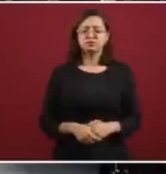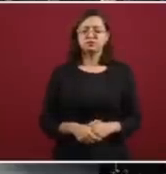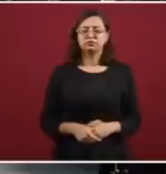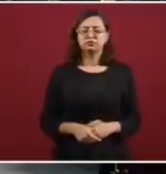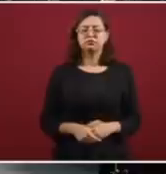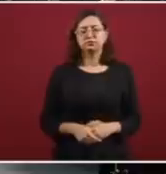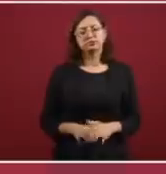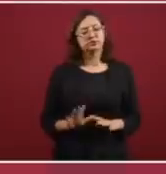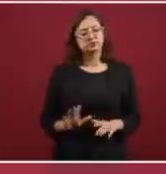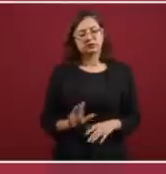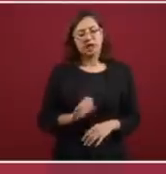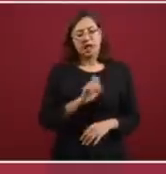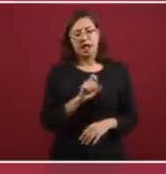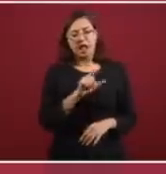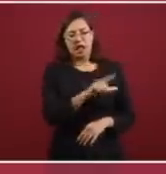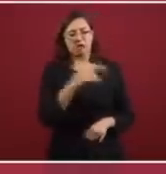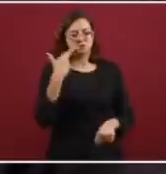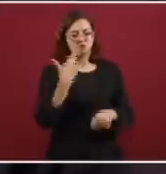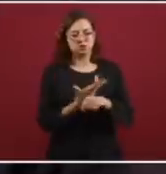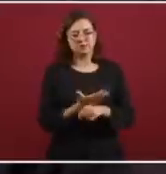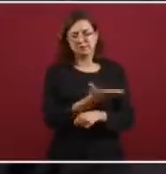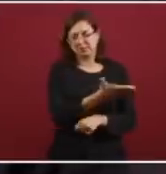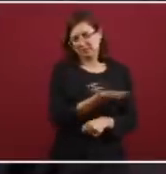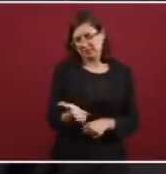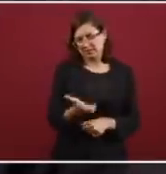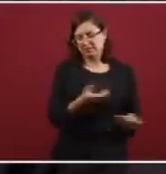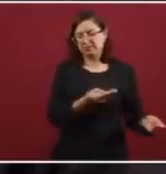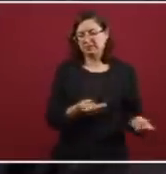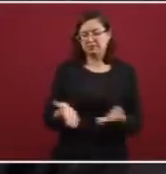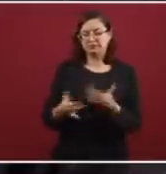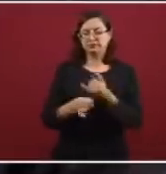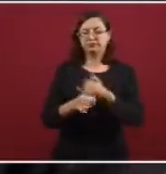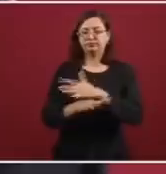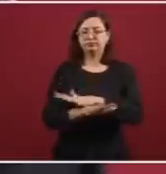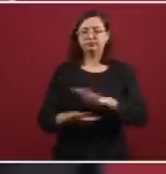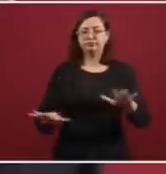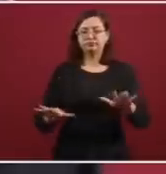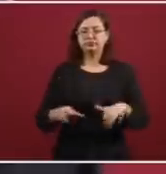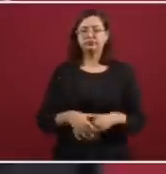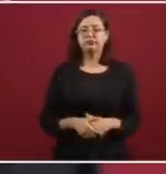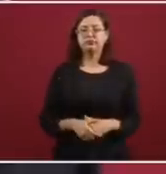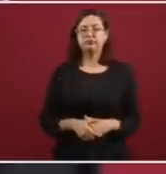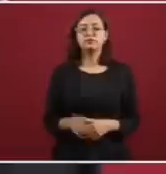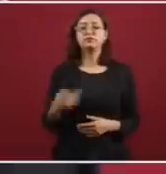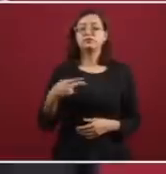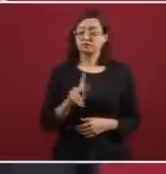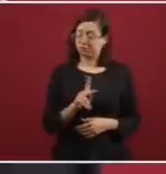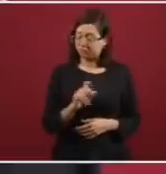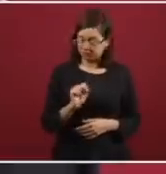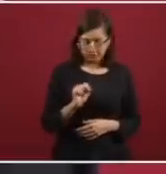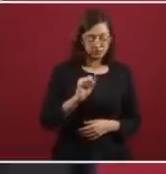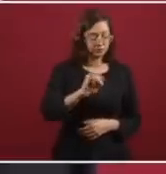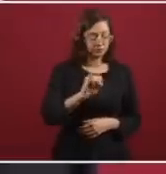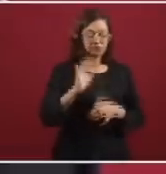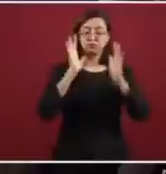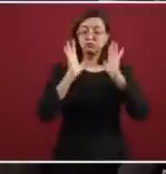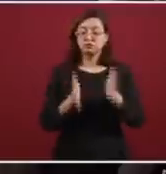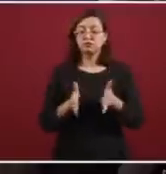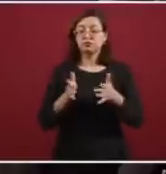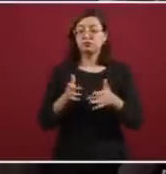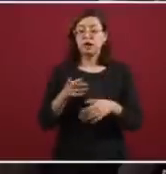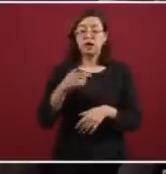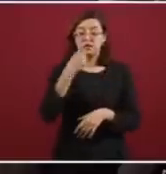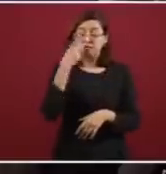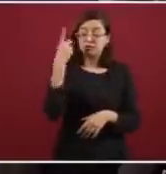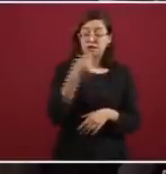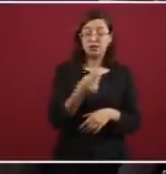Él va a dar la información, pero sí es, les hemos pedido que estén muy pendientes, al tanto, lo están